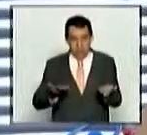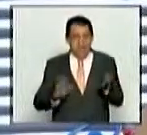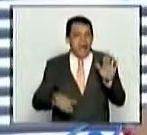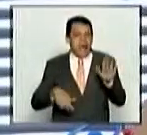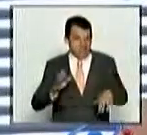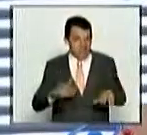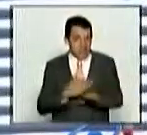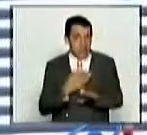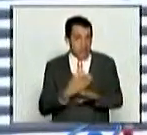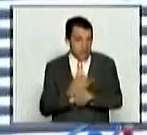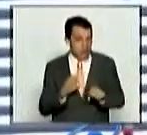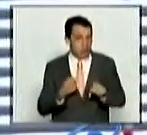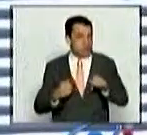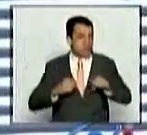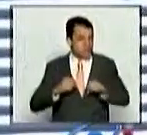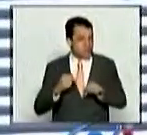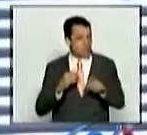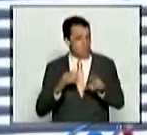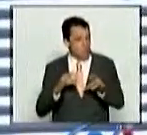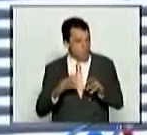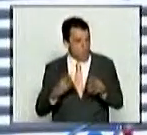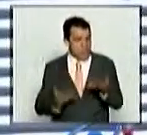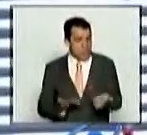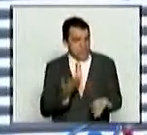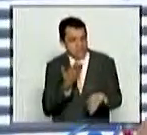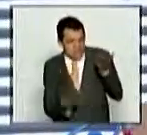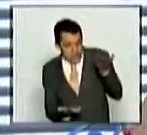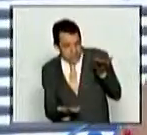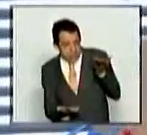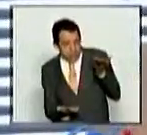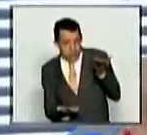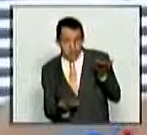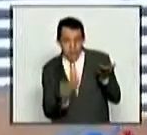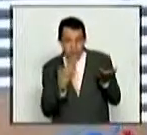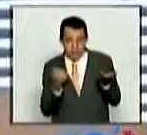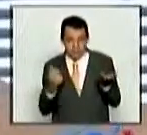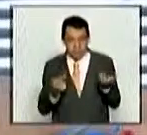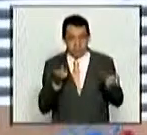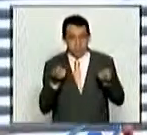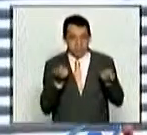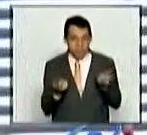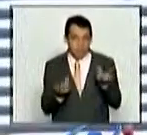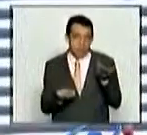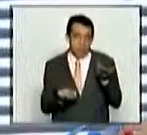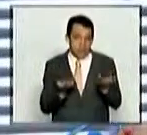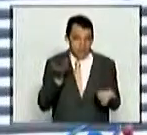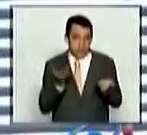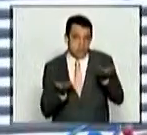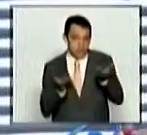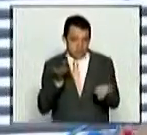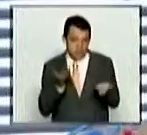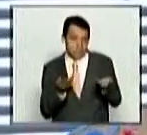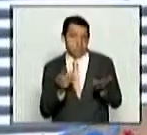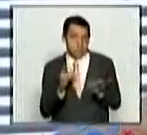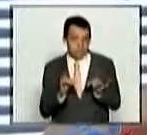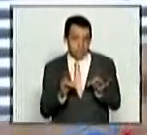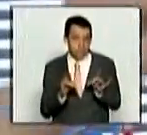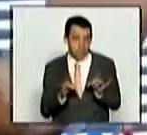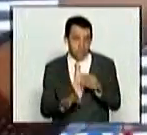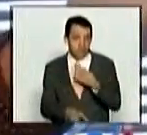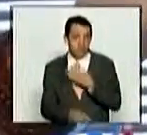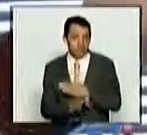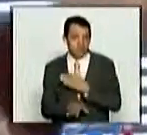nivel energético, que poco a poco nos van a afectar algún órgano. En el caso de José, obviamente estamos tratando ese dolorcito